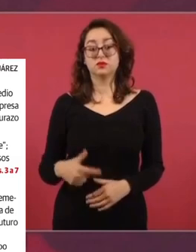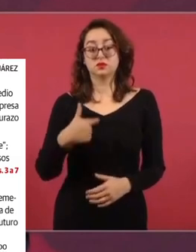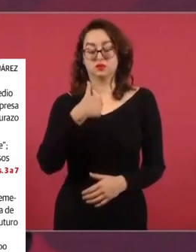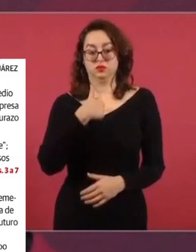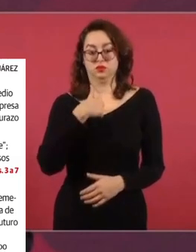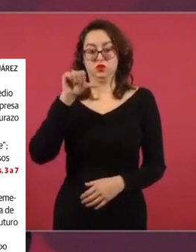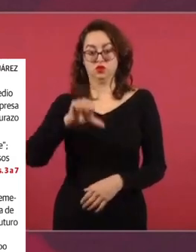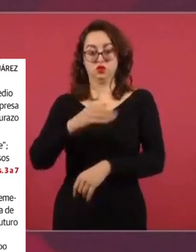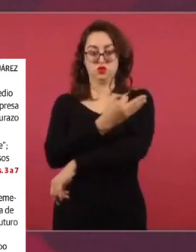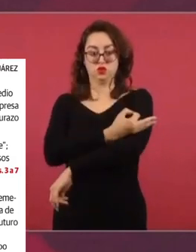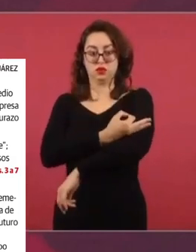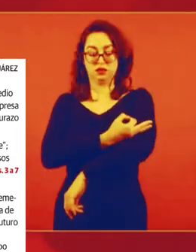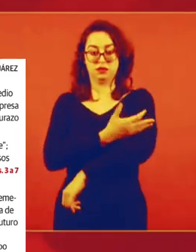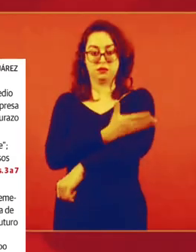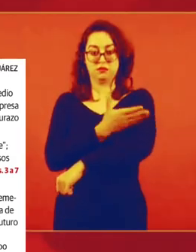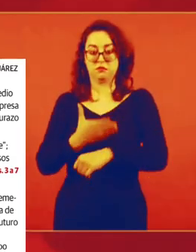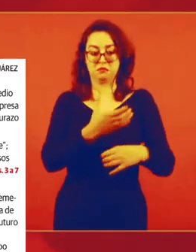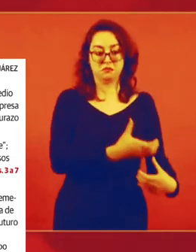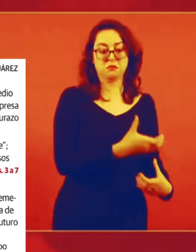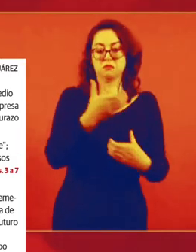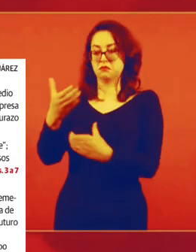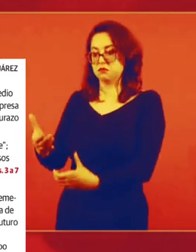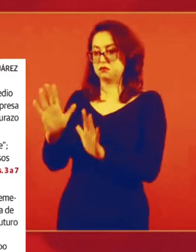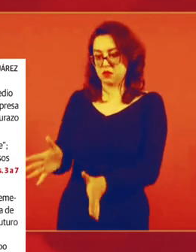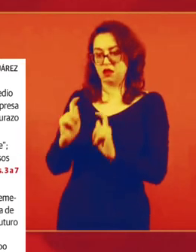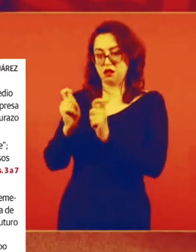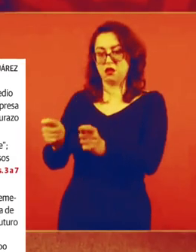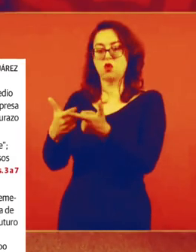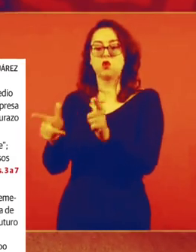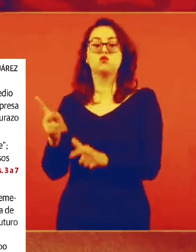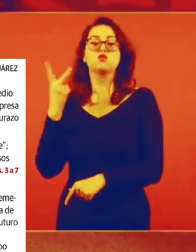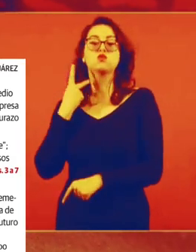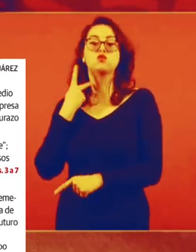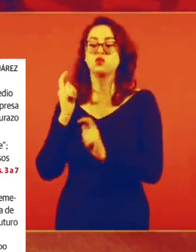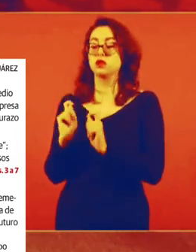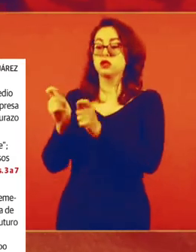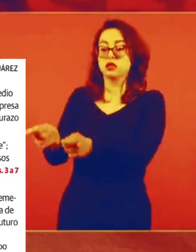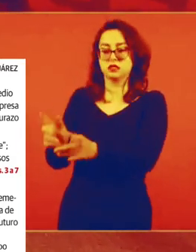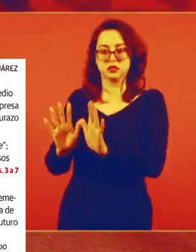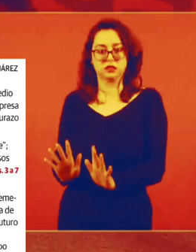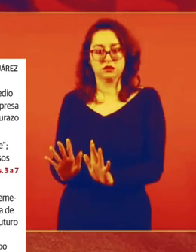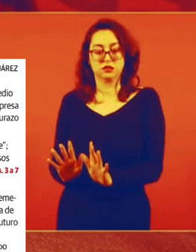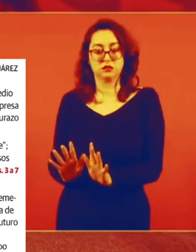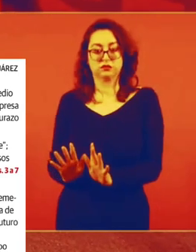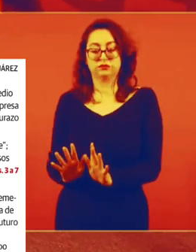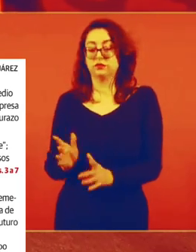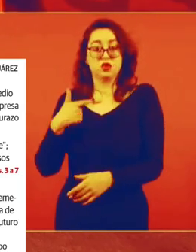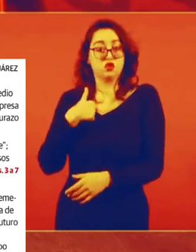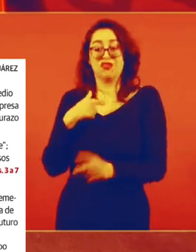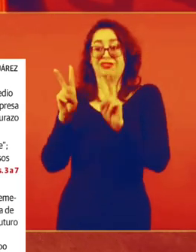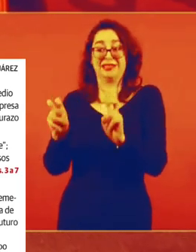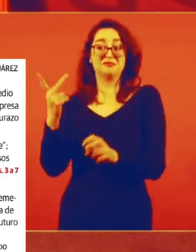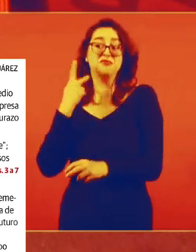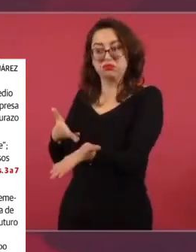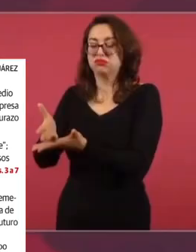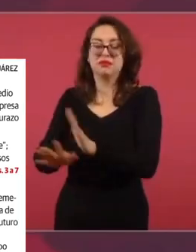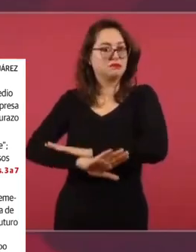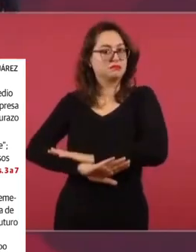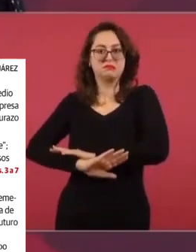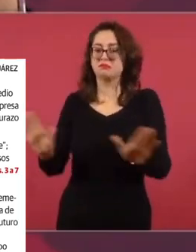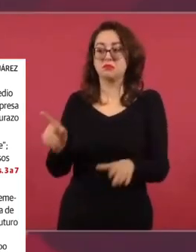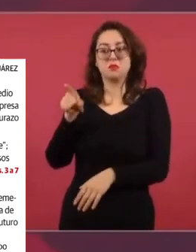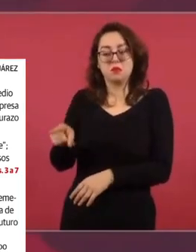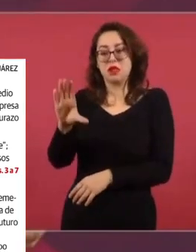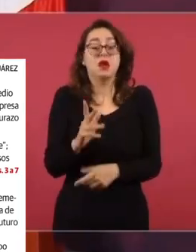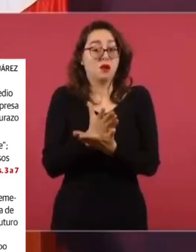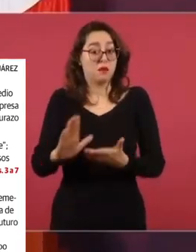bastón de mando, porque ya una vez que yo deje de ser dirigente, ya va a corresponder a Claudio. Pero pues